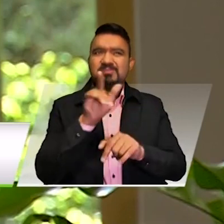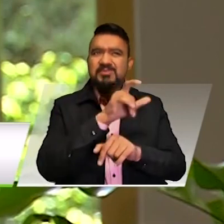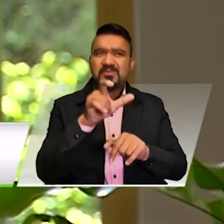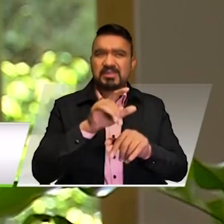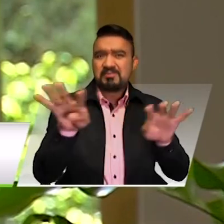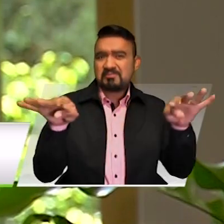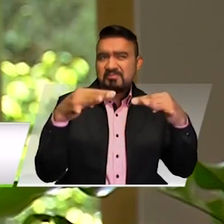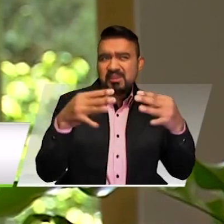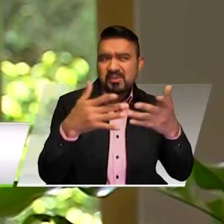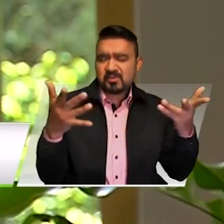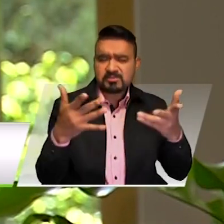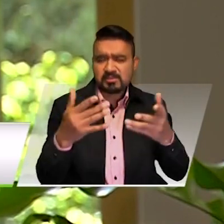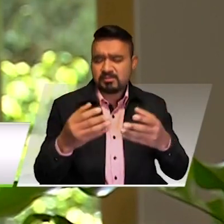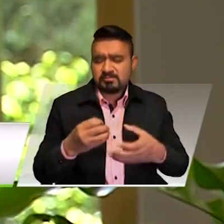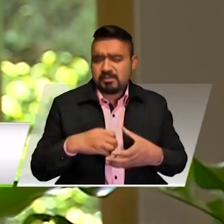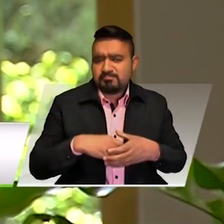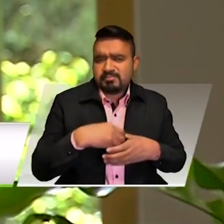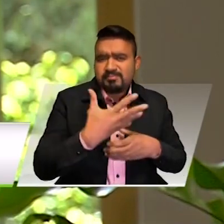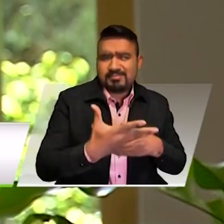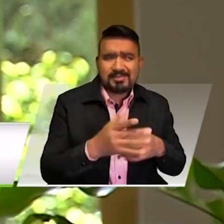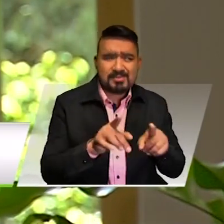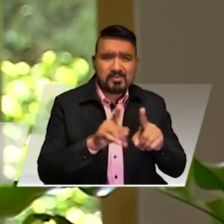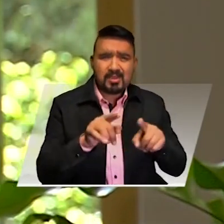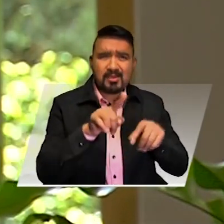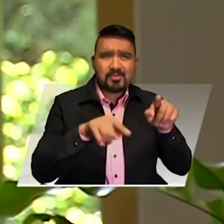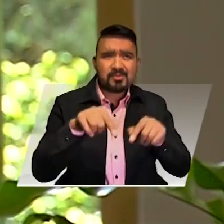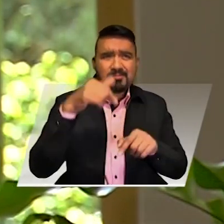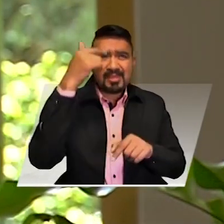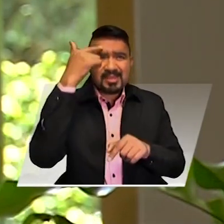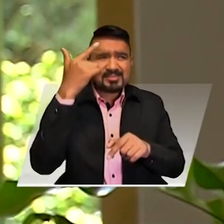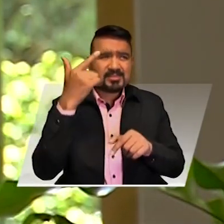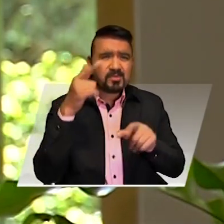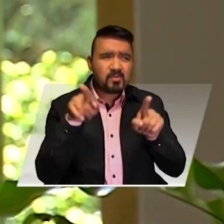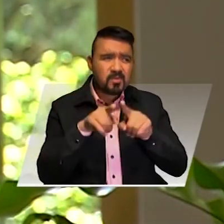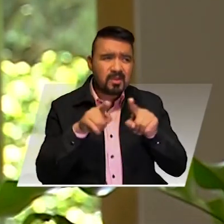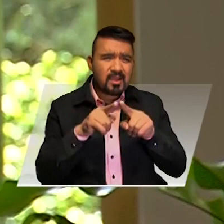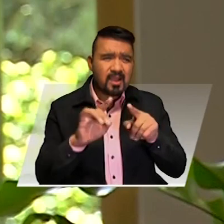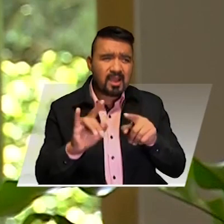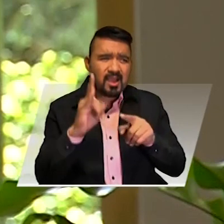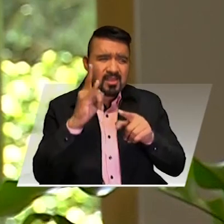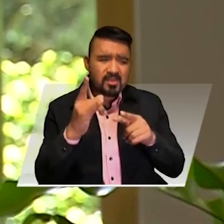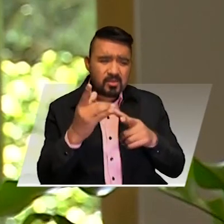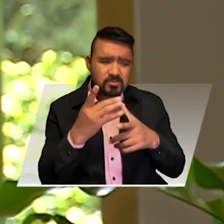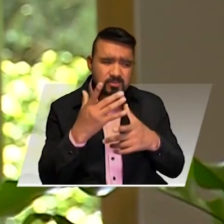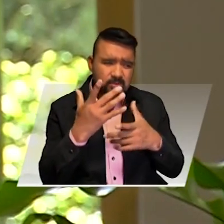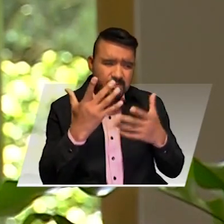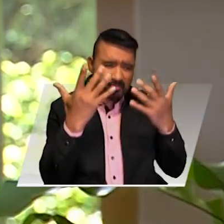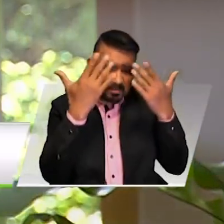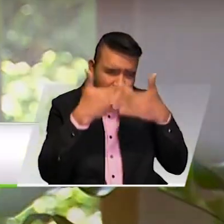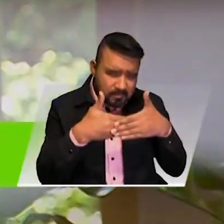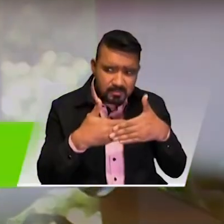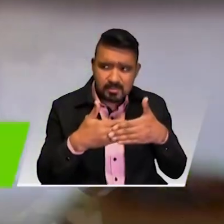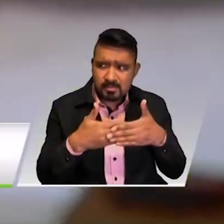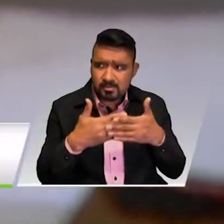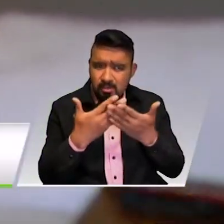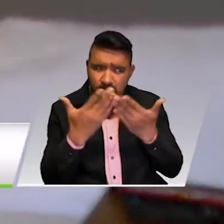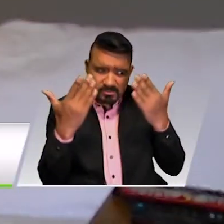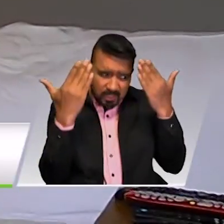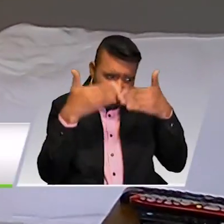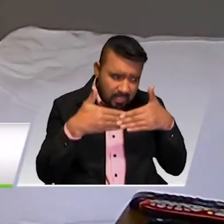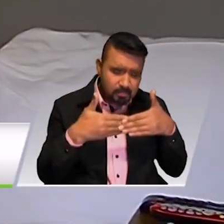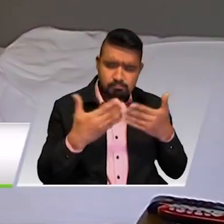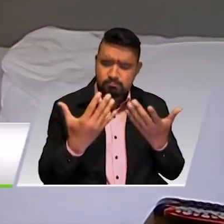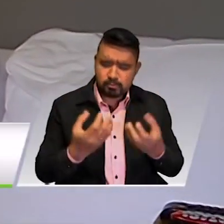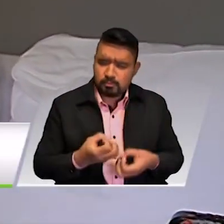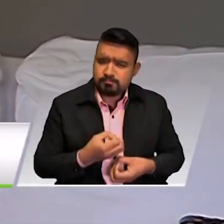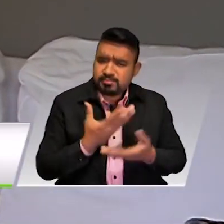ni modo, esto es lo que soy. No me puedo pasar toda la vida escondiendo algo que no está en mis manos ni en las manos de nadie. Estas son las